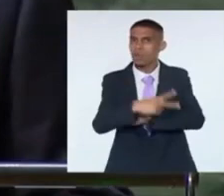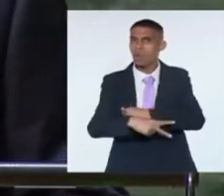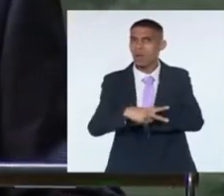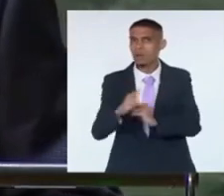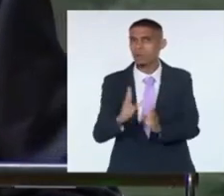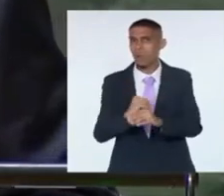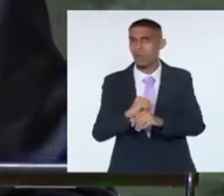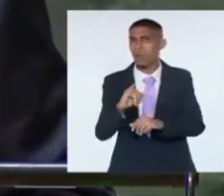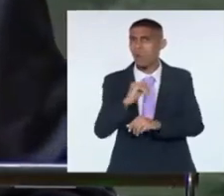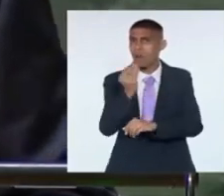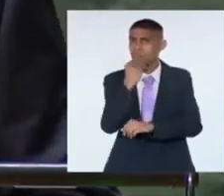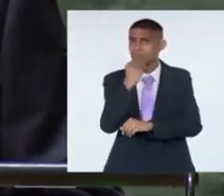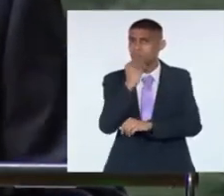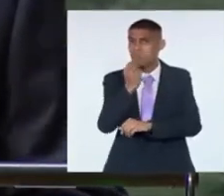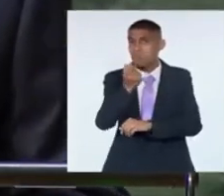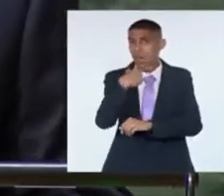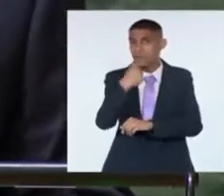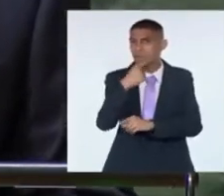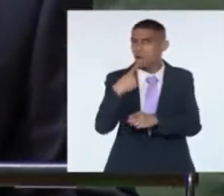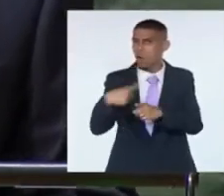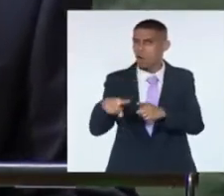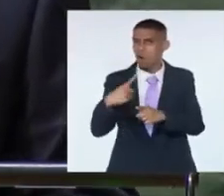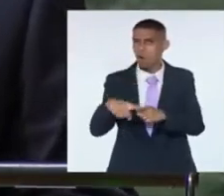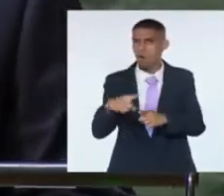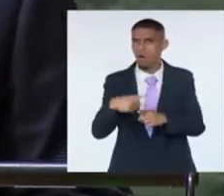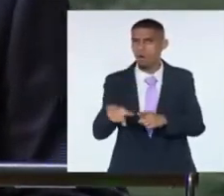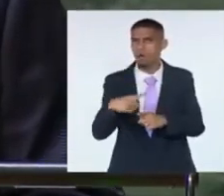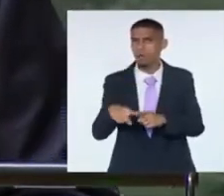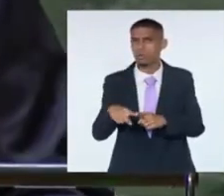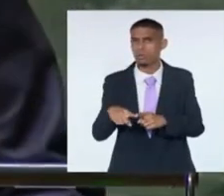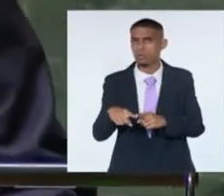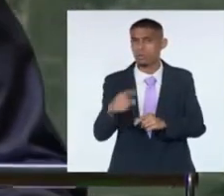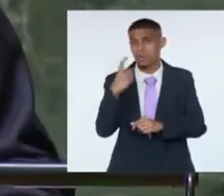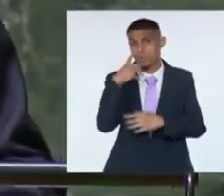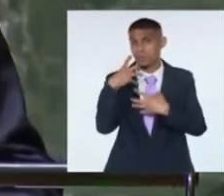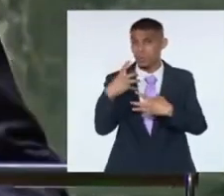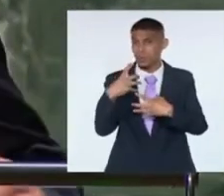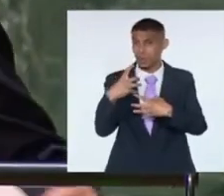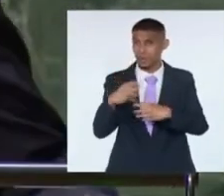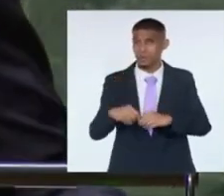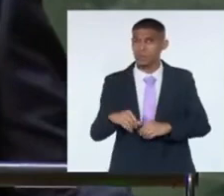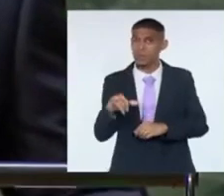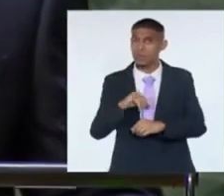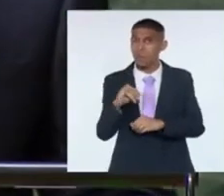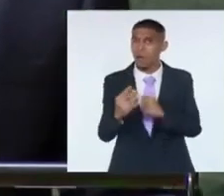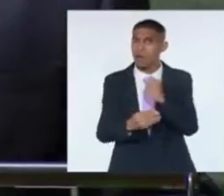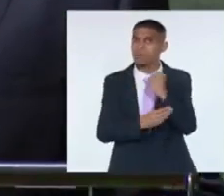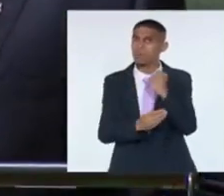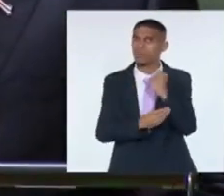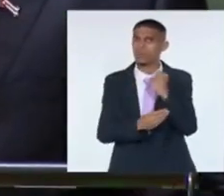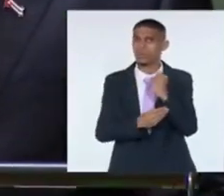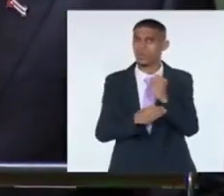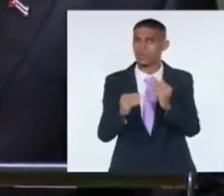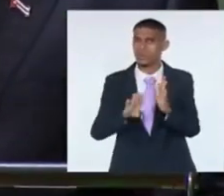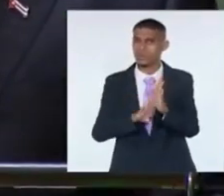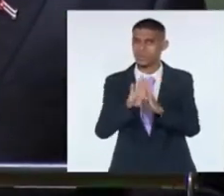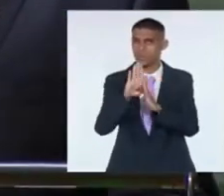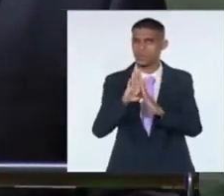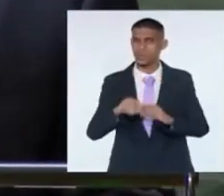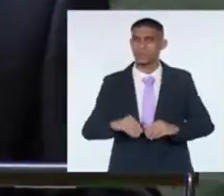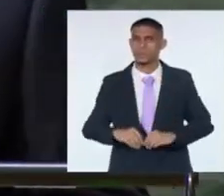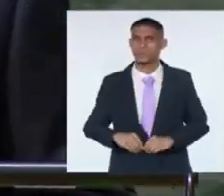continua de alimentos medicinas y otros insumos básicos y coartar sus potencialidades de desarrollo